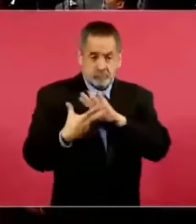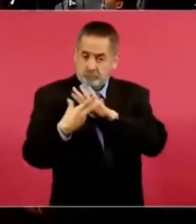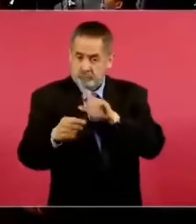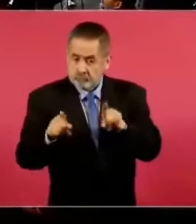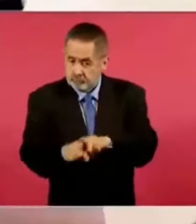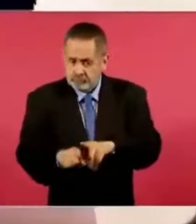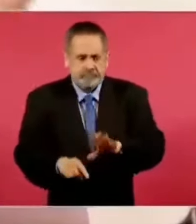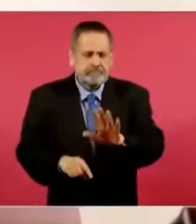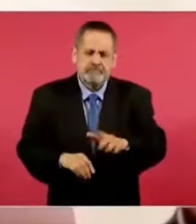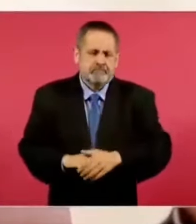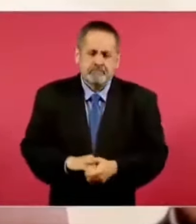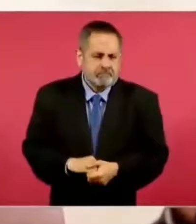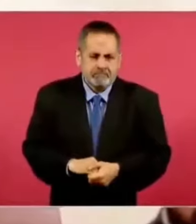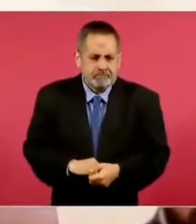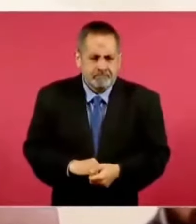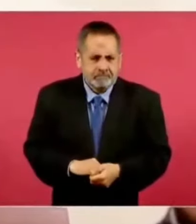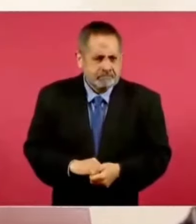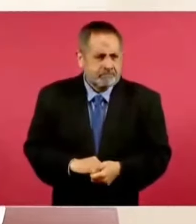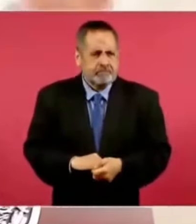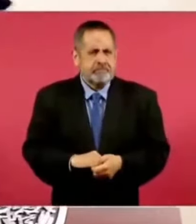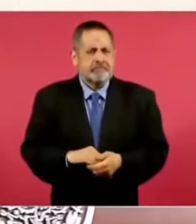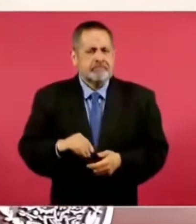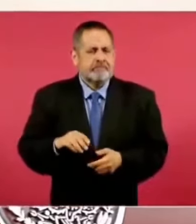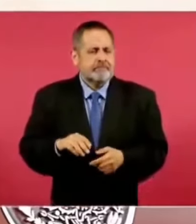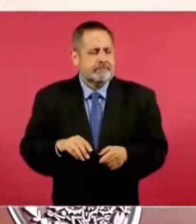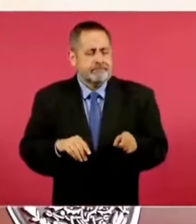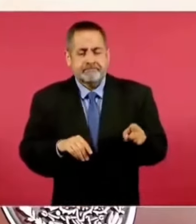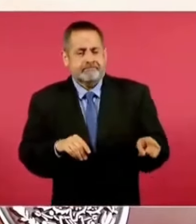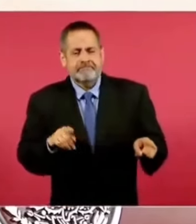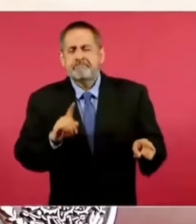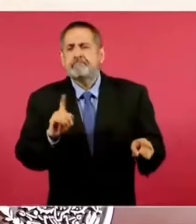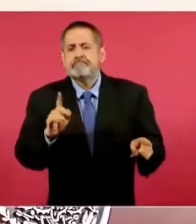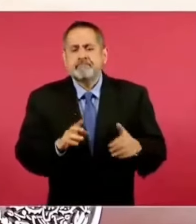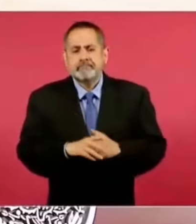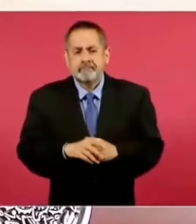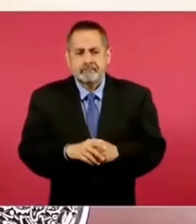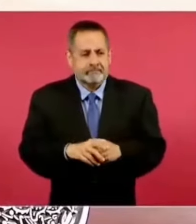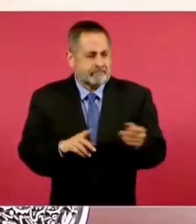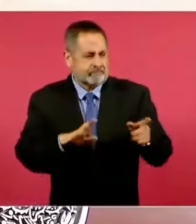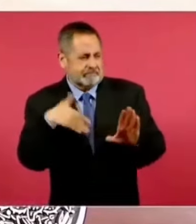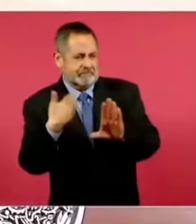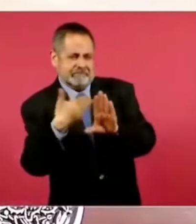como se dice ya en mi pueblo, o como decíamos antes, a piñazos.